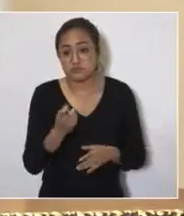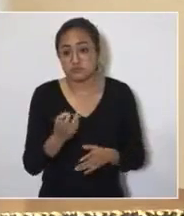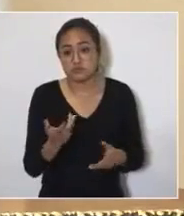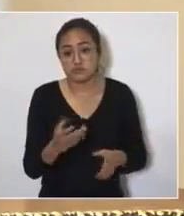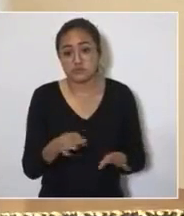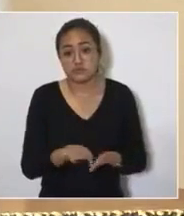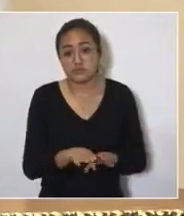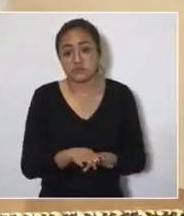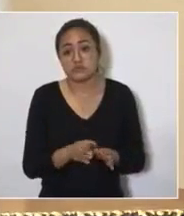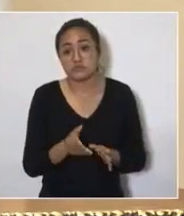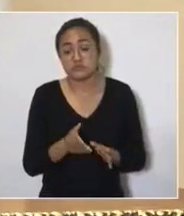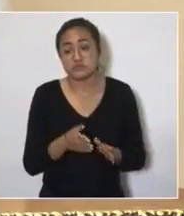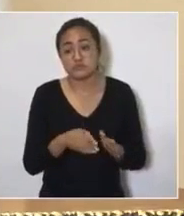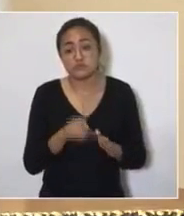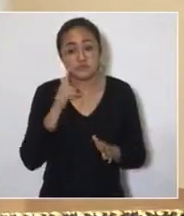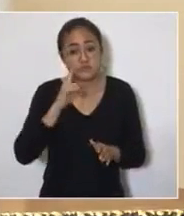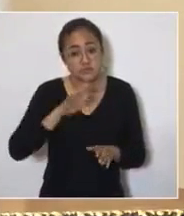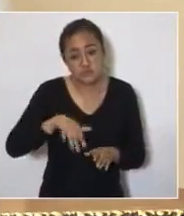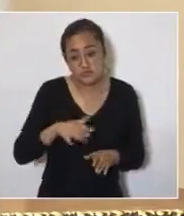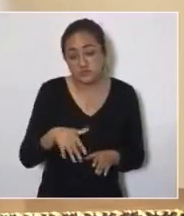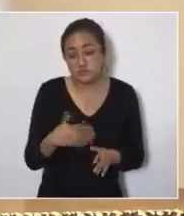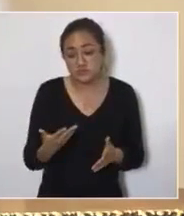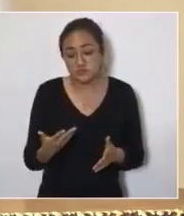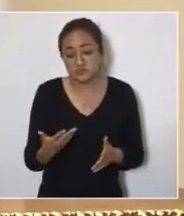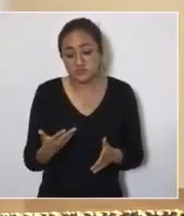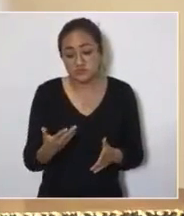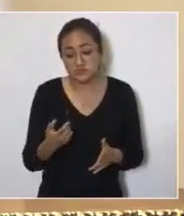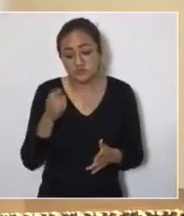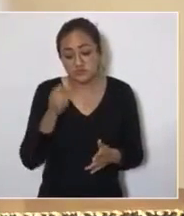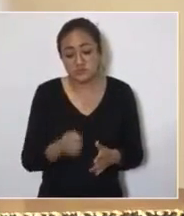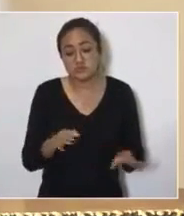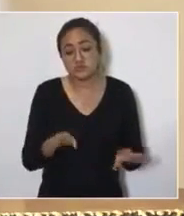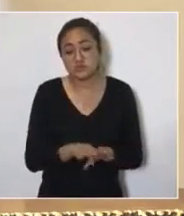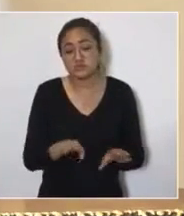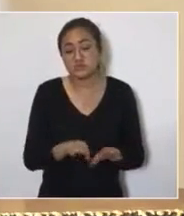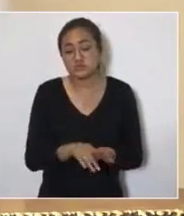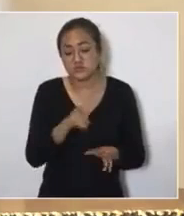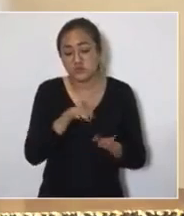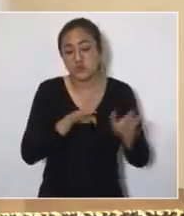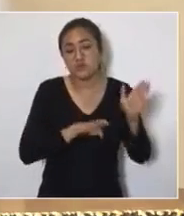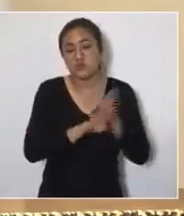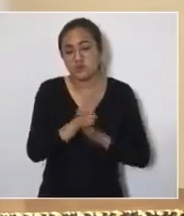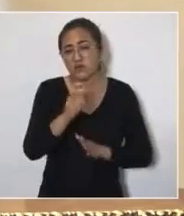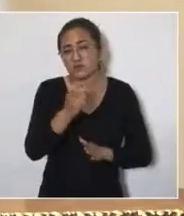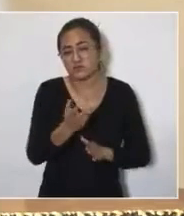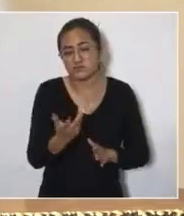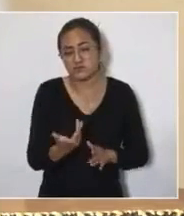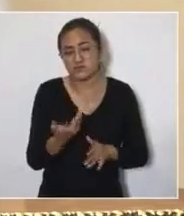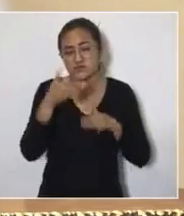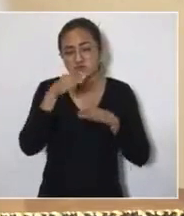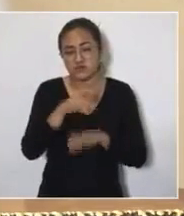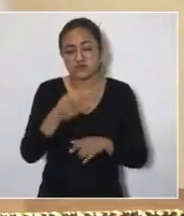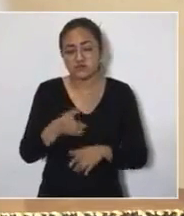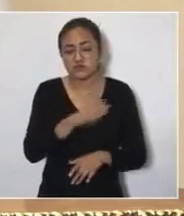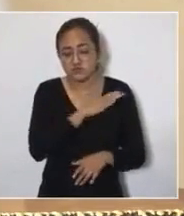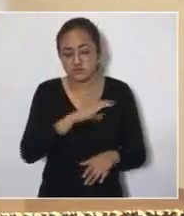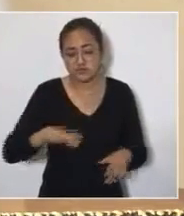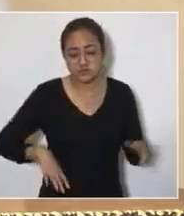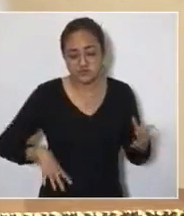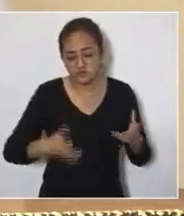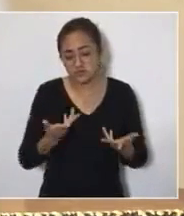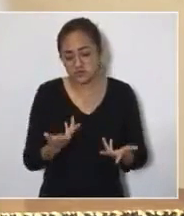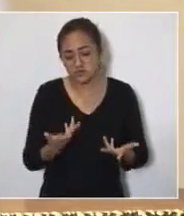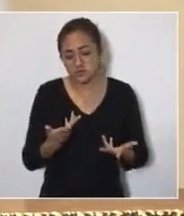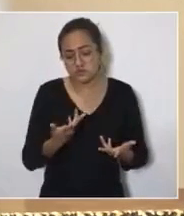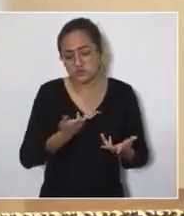el camino en la búsqueda de sus aspiraciones sobre candidaturas pero